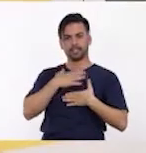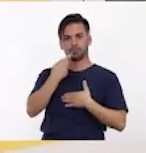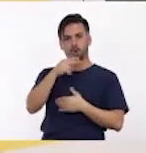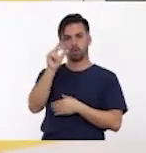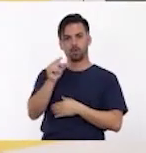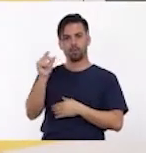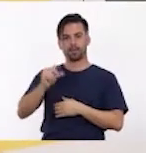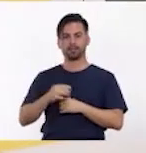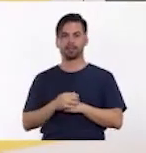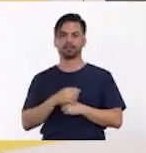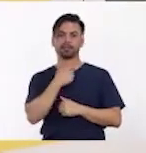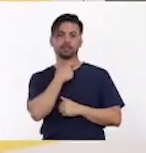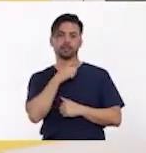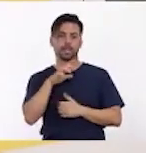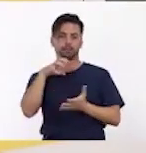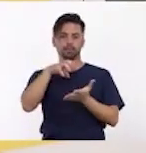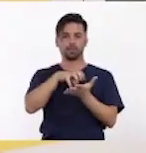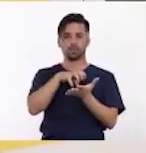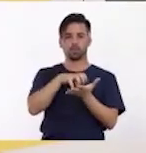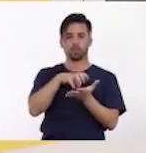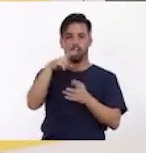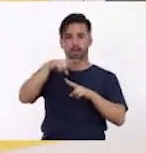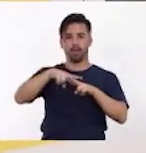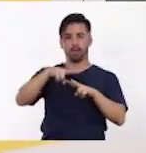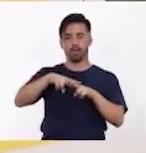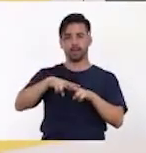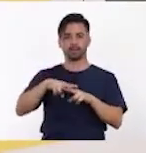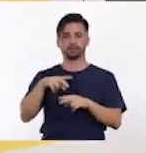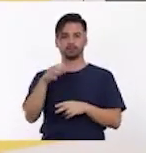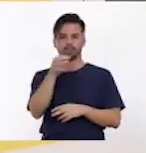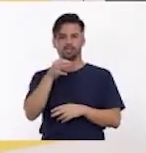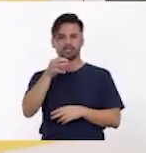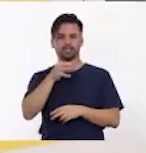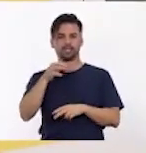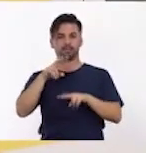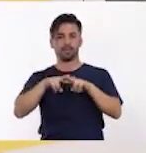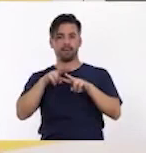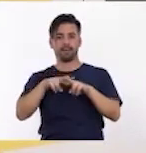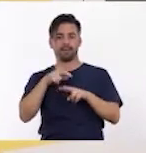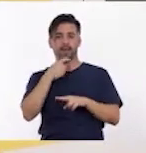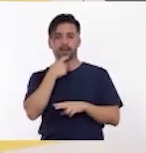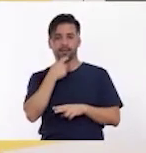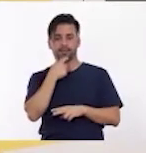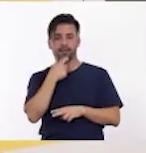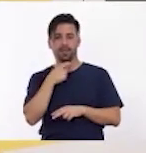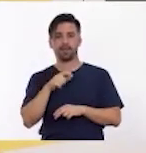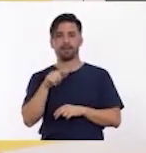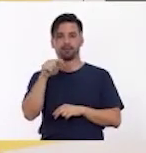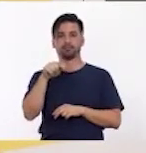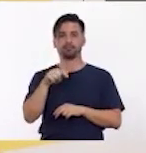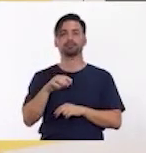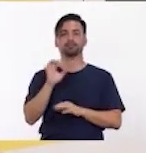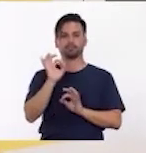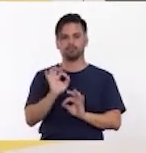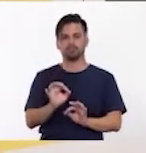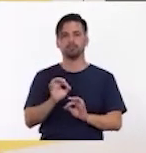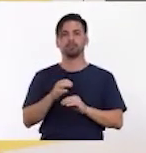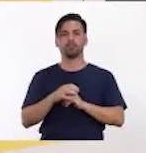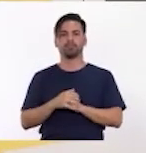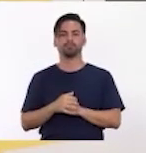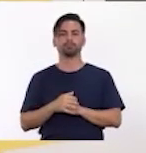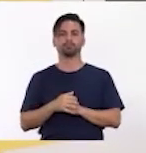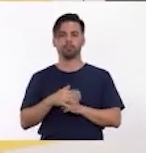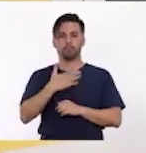La Habana Vieja, patrimonio de la humanidad. ¿Por qué? Porque tiene características